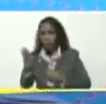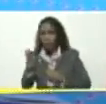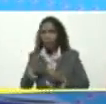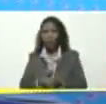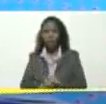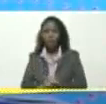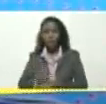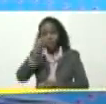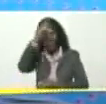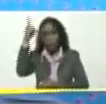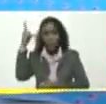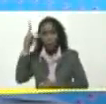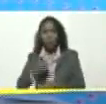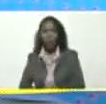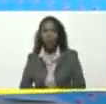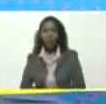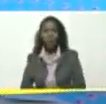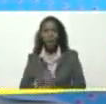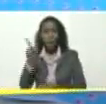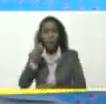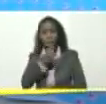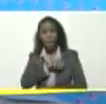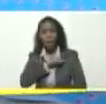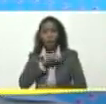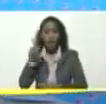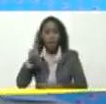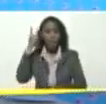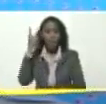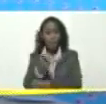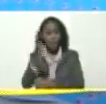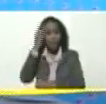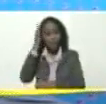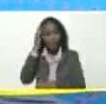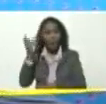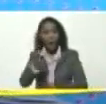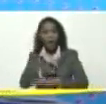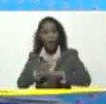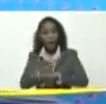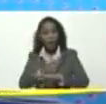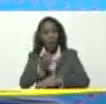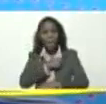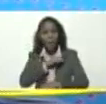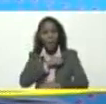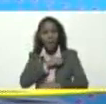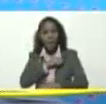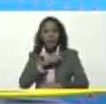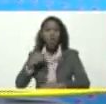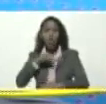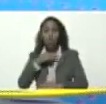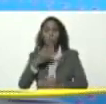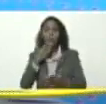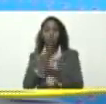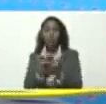de Leopoldo López en Madrid. Debe saberlo el gobierno de España. Le vamos a solicitar